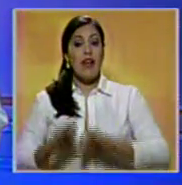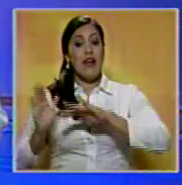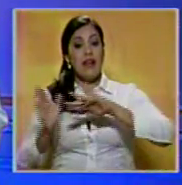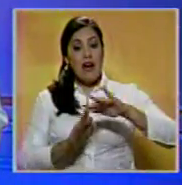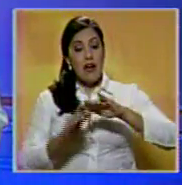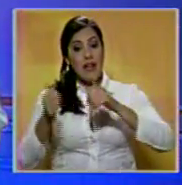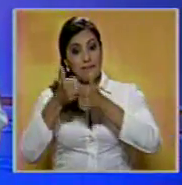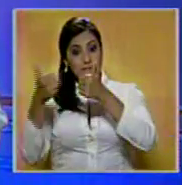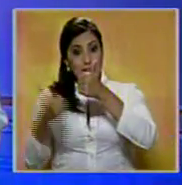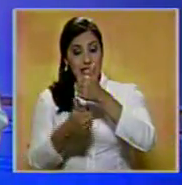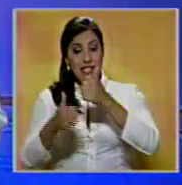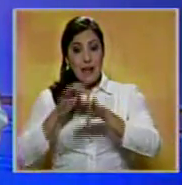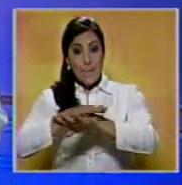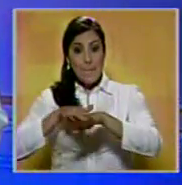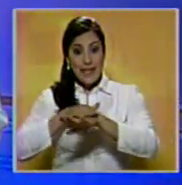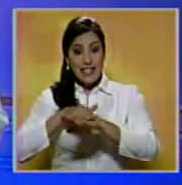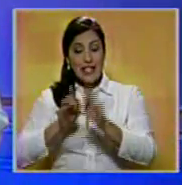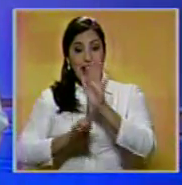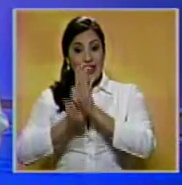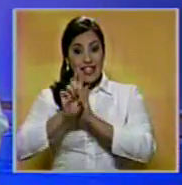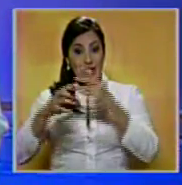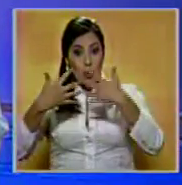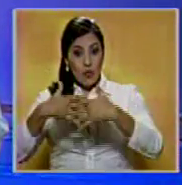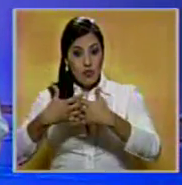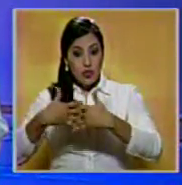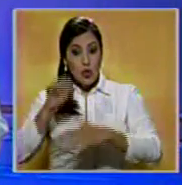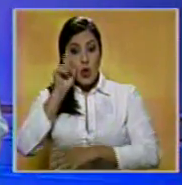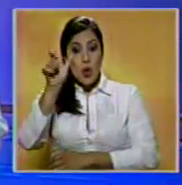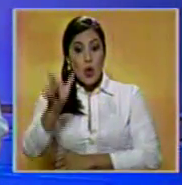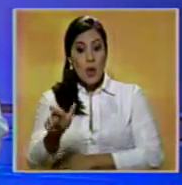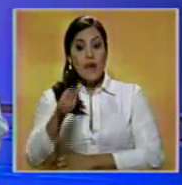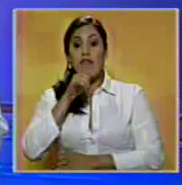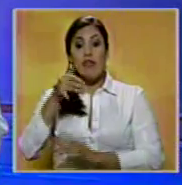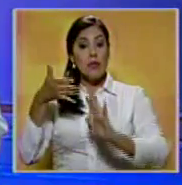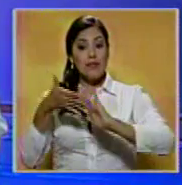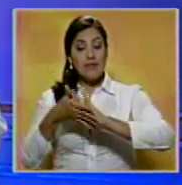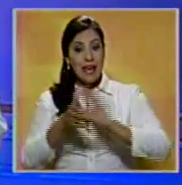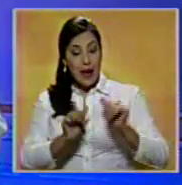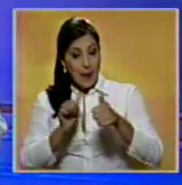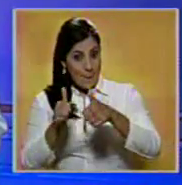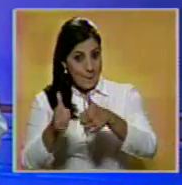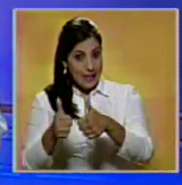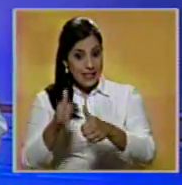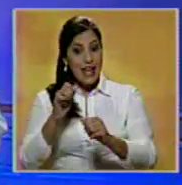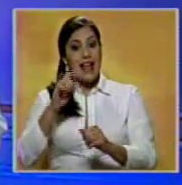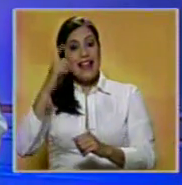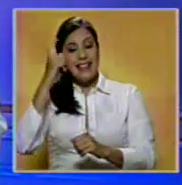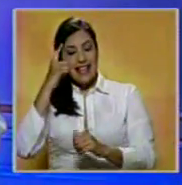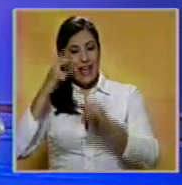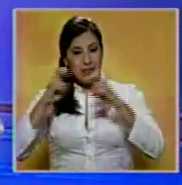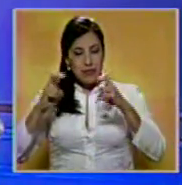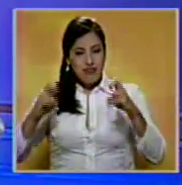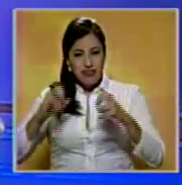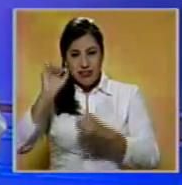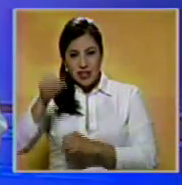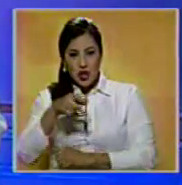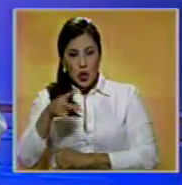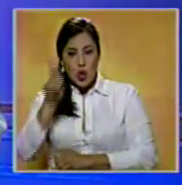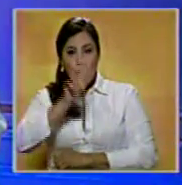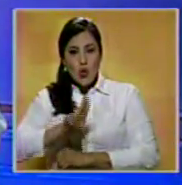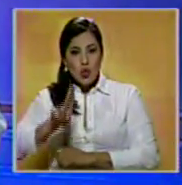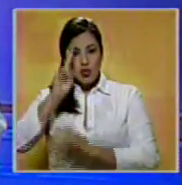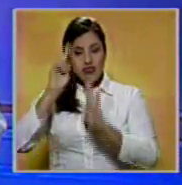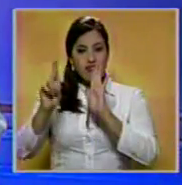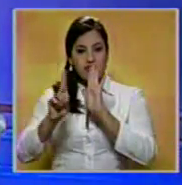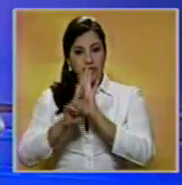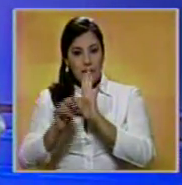El viceministro para Desarrollo del Sector e Industria Eléctrica, Freddy Brito, informó que se iniciaron las jornadas de inspección y verificación del uso